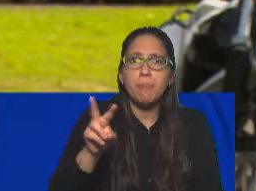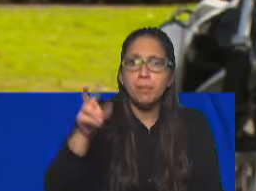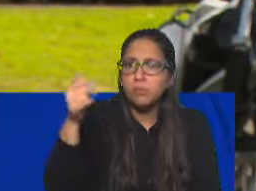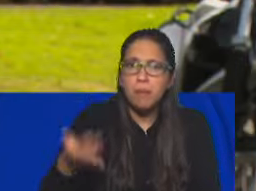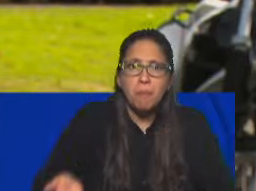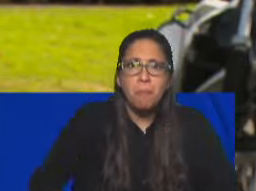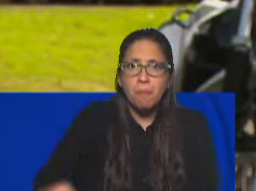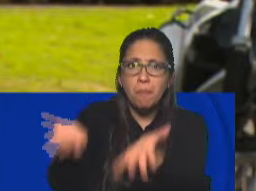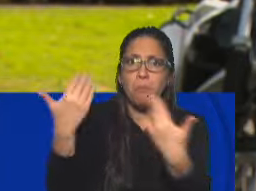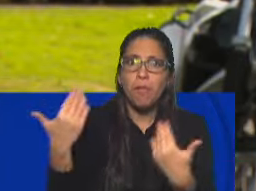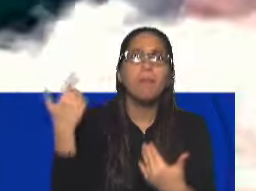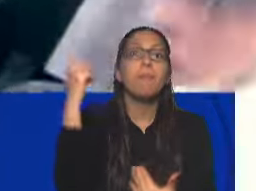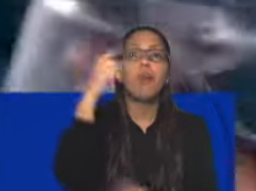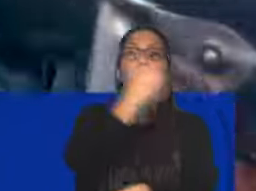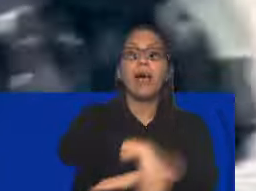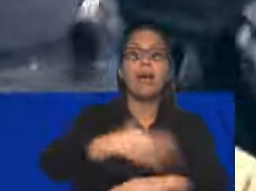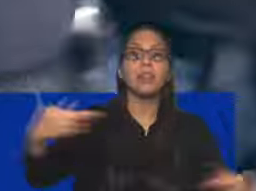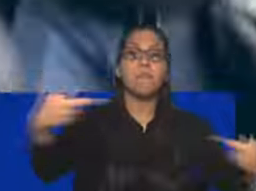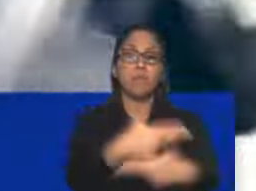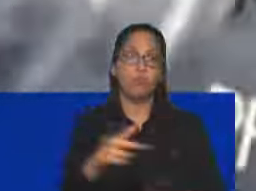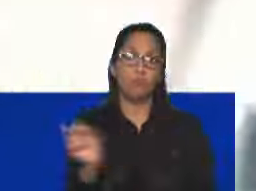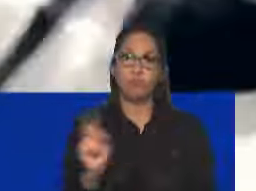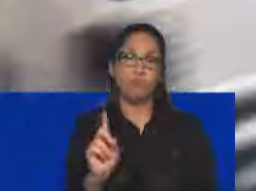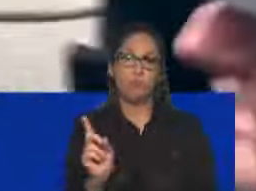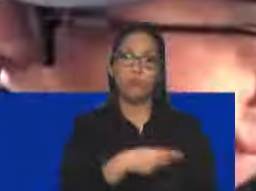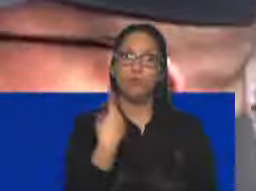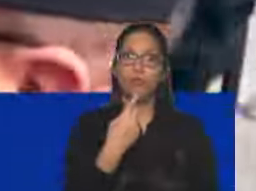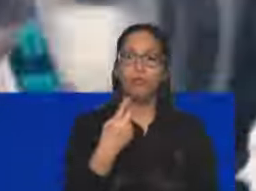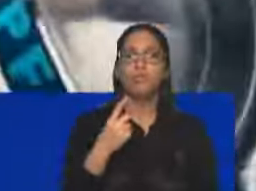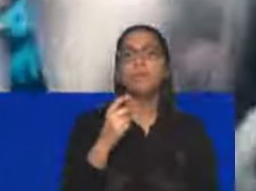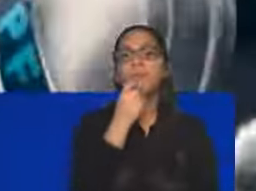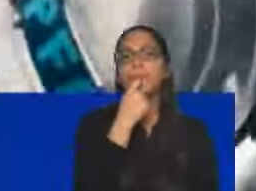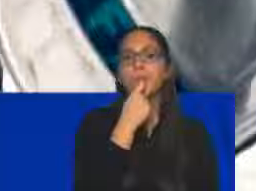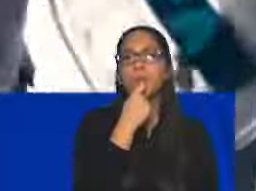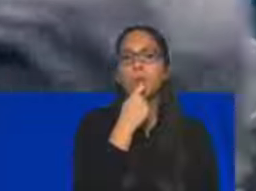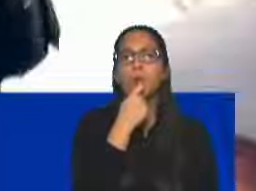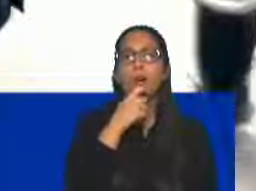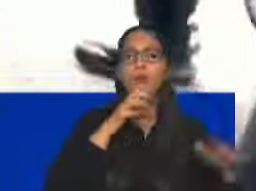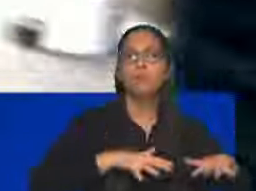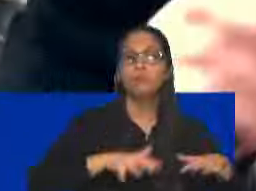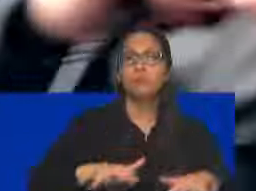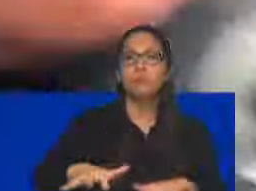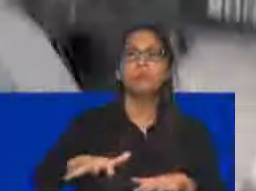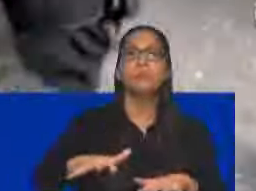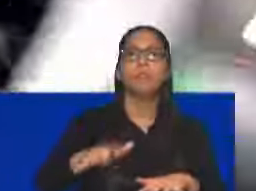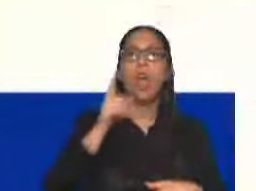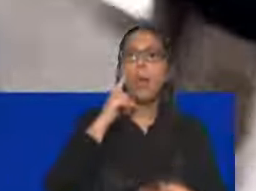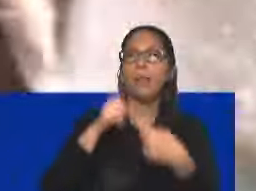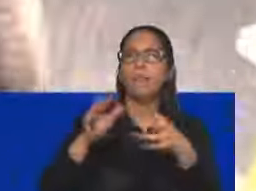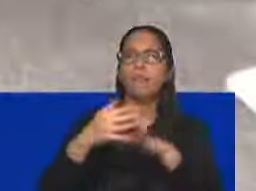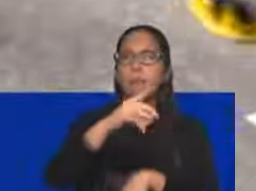manifestar. Lo que no hay que hacer es cortar la calle. Nosotros hacemos operativos conjuntos cuando son frente a objetivos